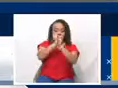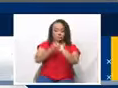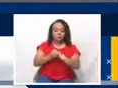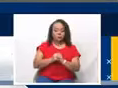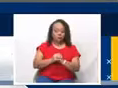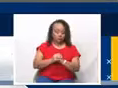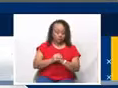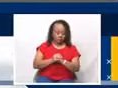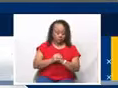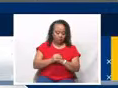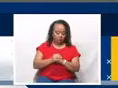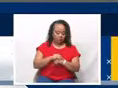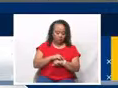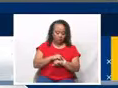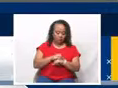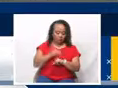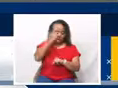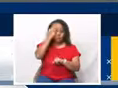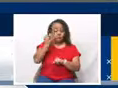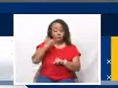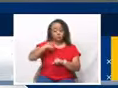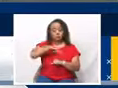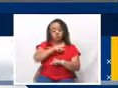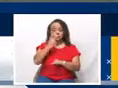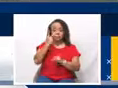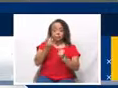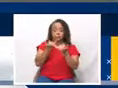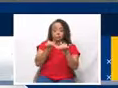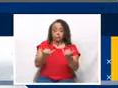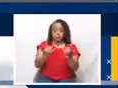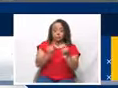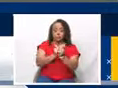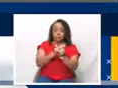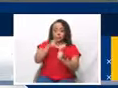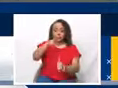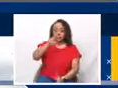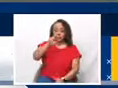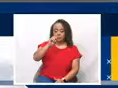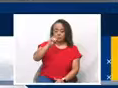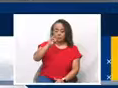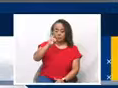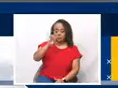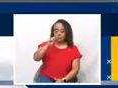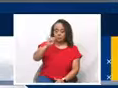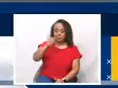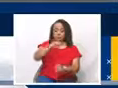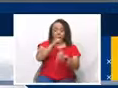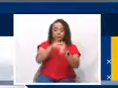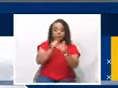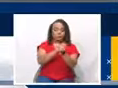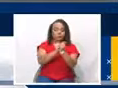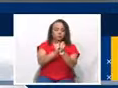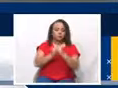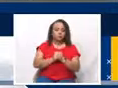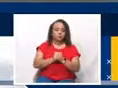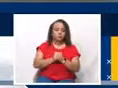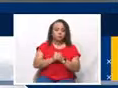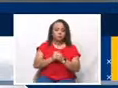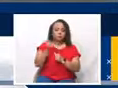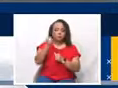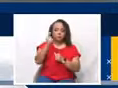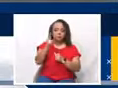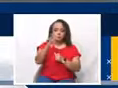eso, porque si nos ponemos a verlo ya con la prótesis desempeñándose, Sherman en su primer competencia corrió un 11:46, si